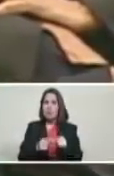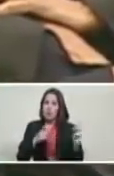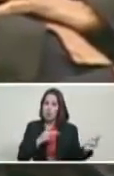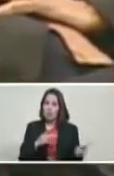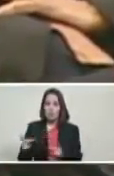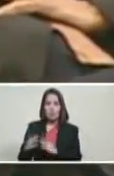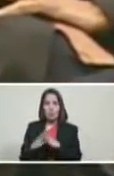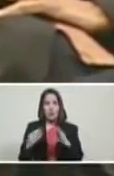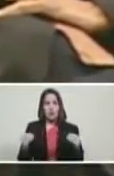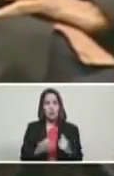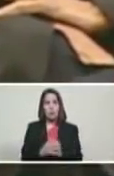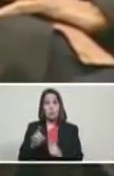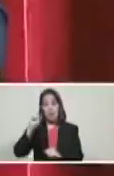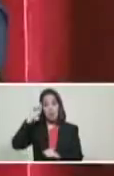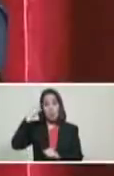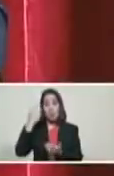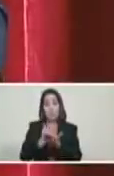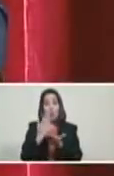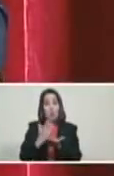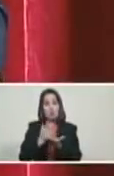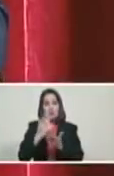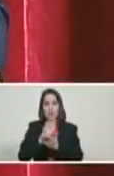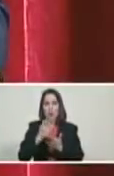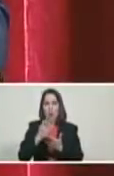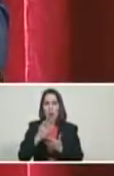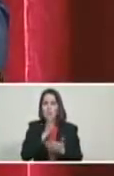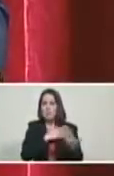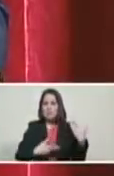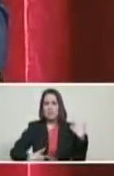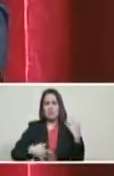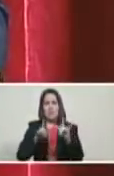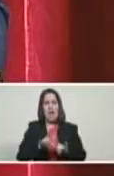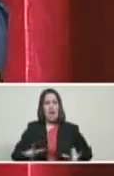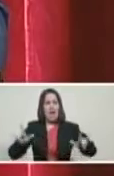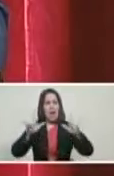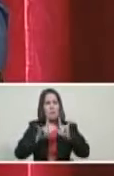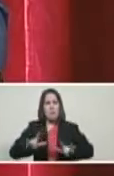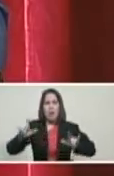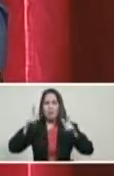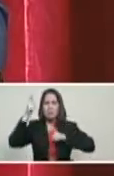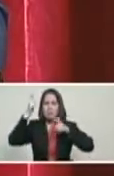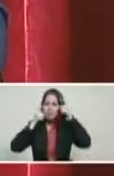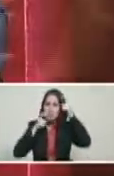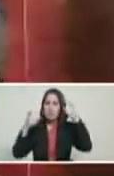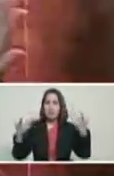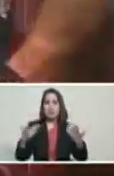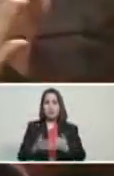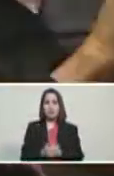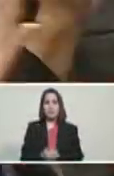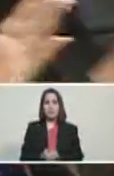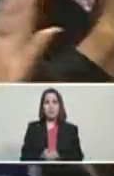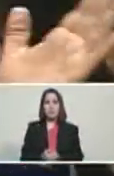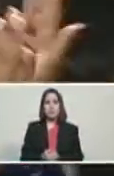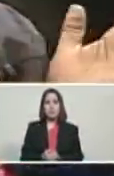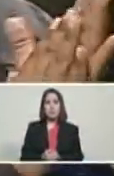eso. Y recordemos siempre a nuestro comandante amado, ¿sí?, e infinito, Hugo Chávez Frías.